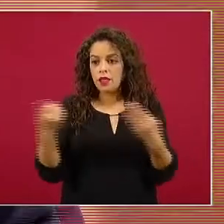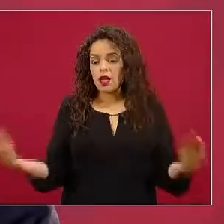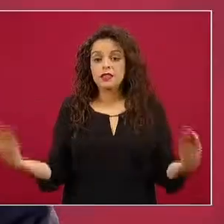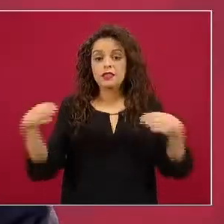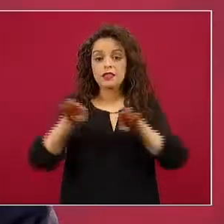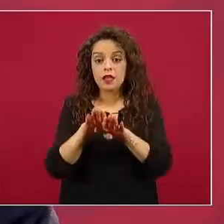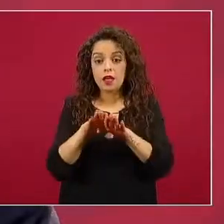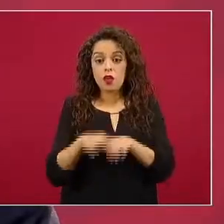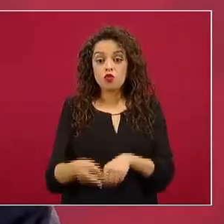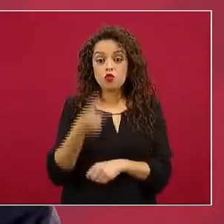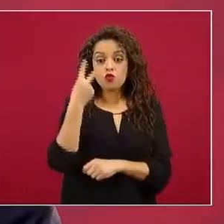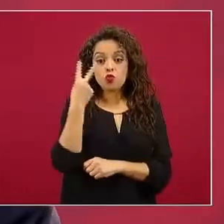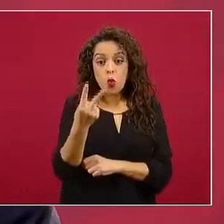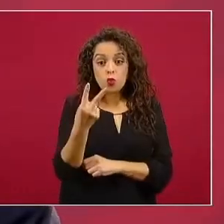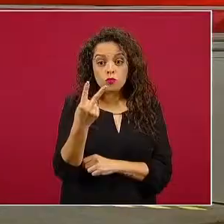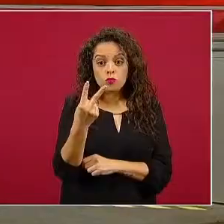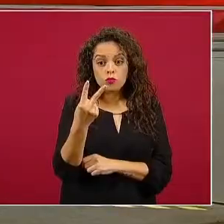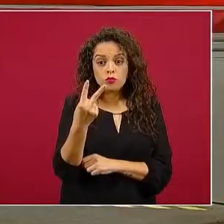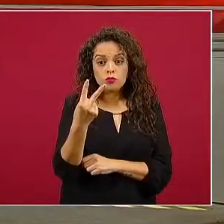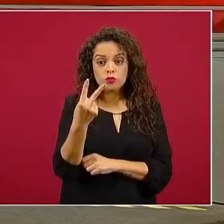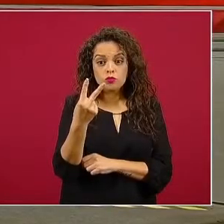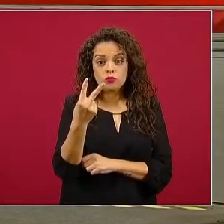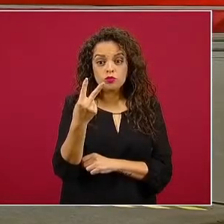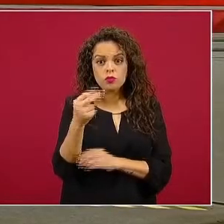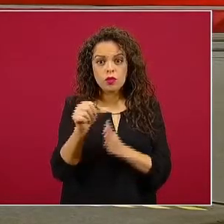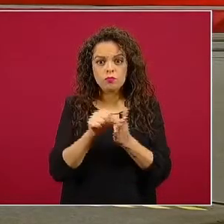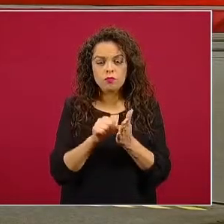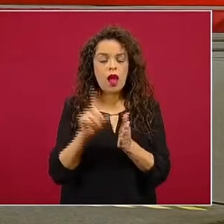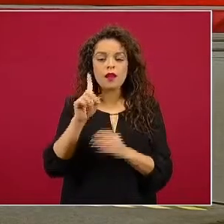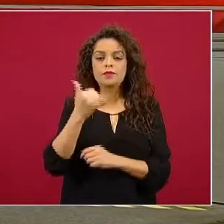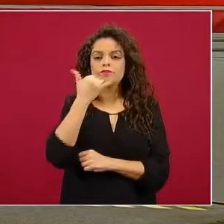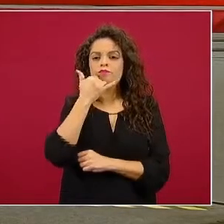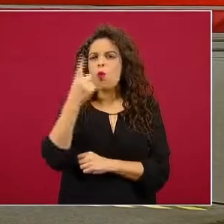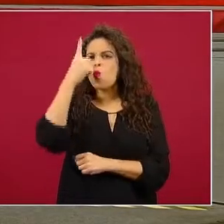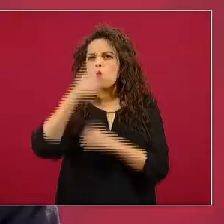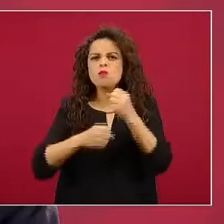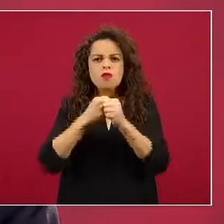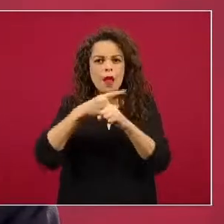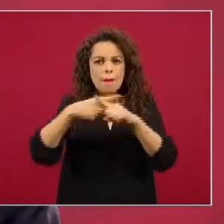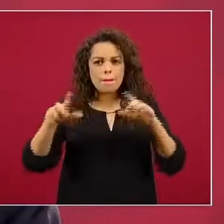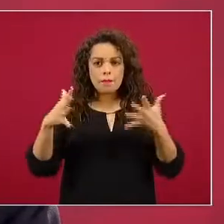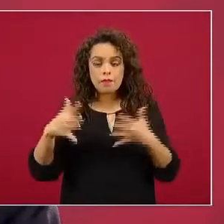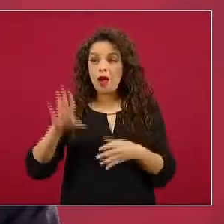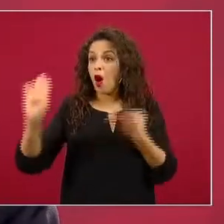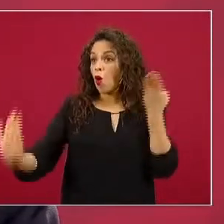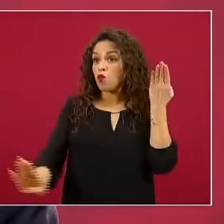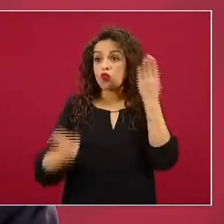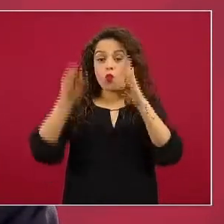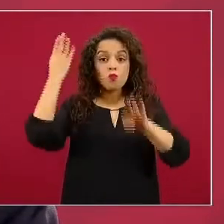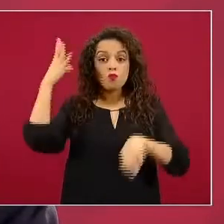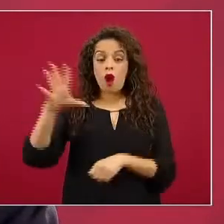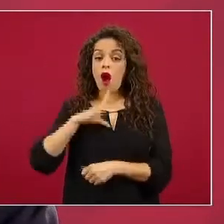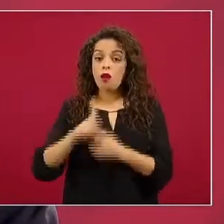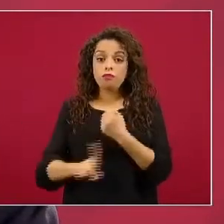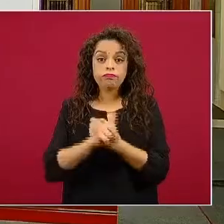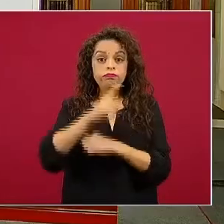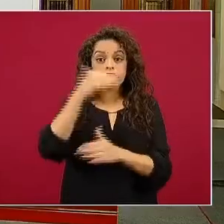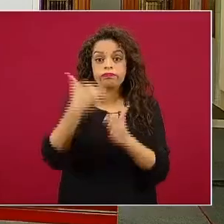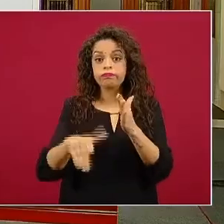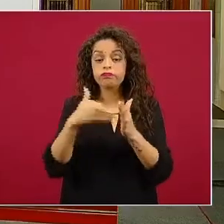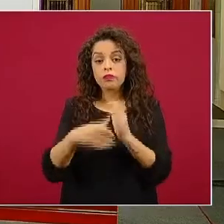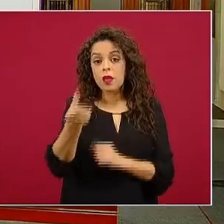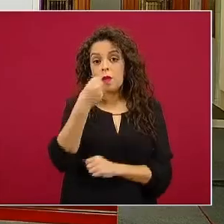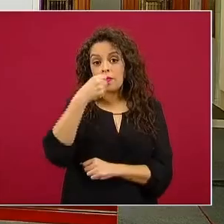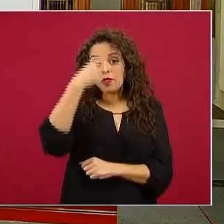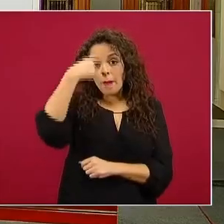meses, casi un año y medio, afectando a todo el mercado mundial de medicamentos contra el cáncer.